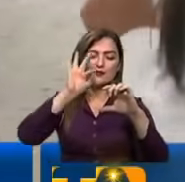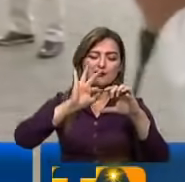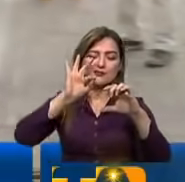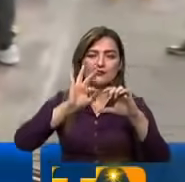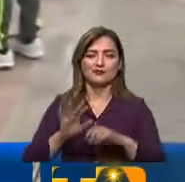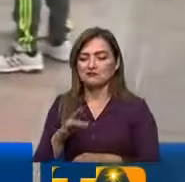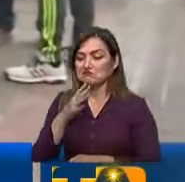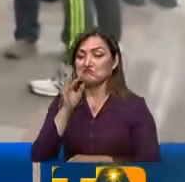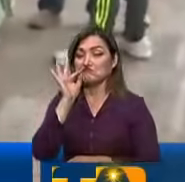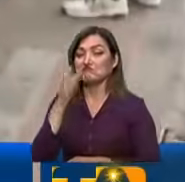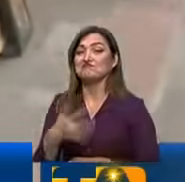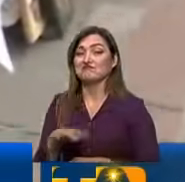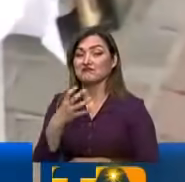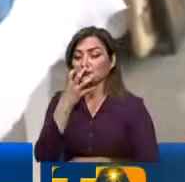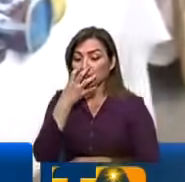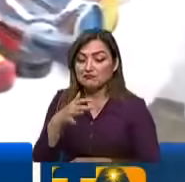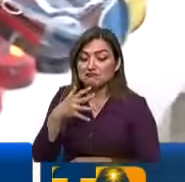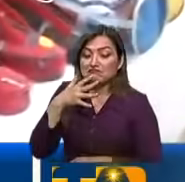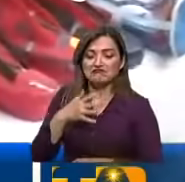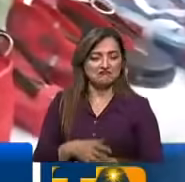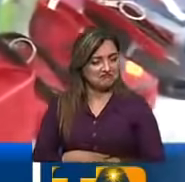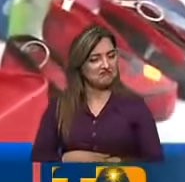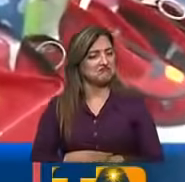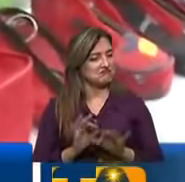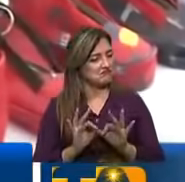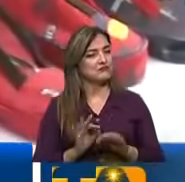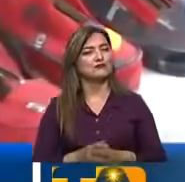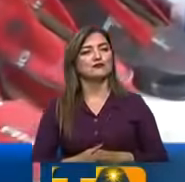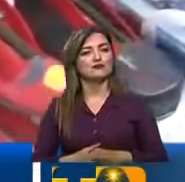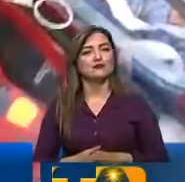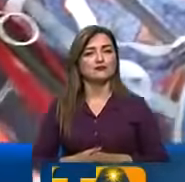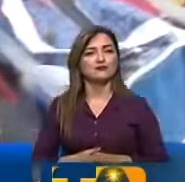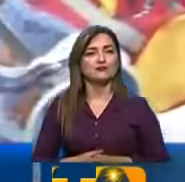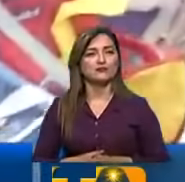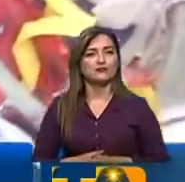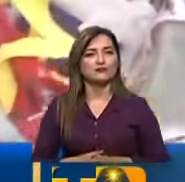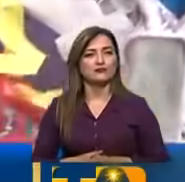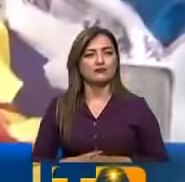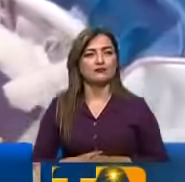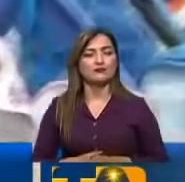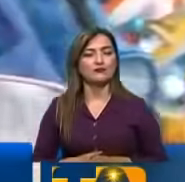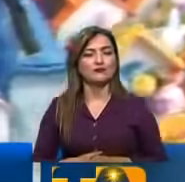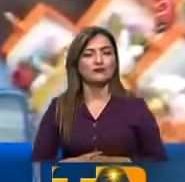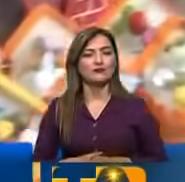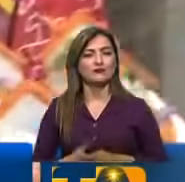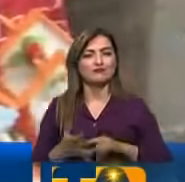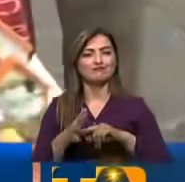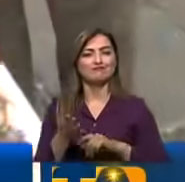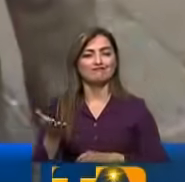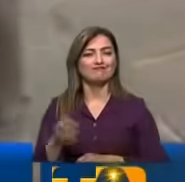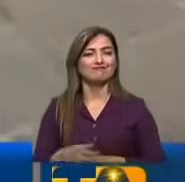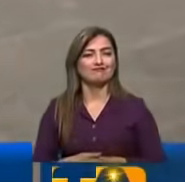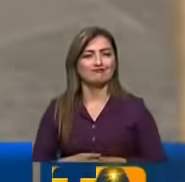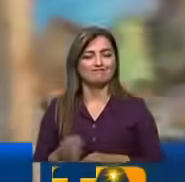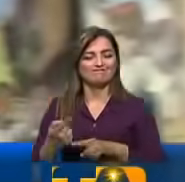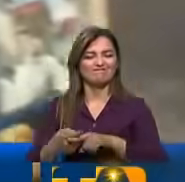huele delicioso. Yo que estoy con mascarilla puedo percibir también el aroma. Ustedes pueden ver también en esta feria,